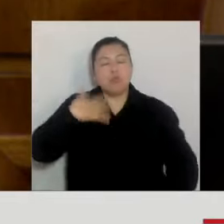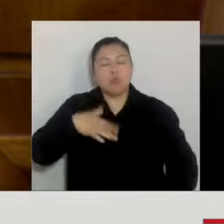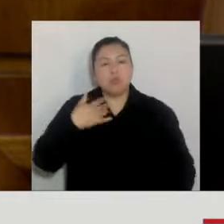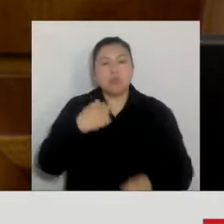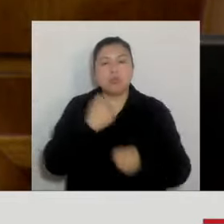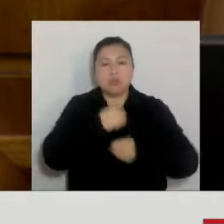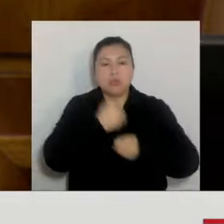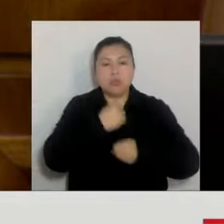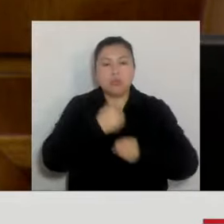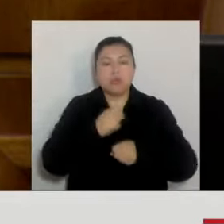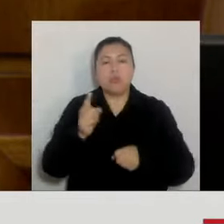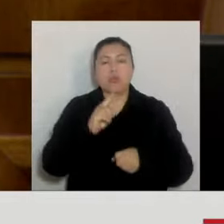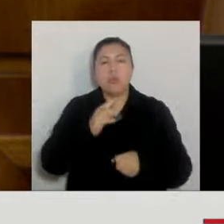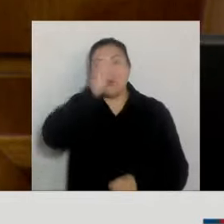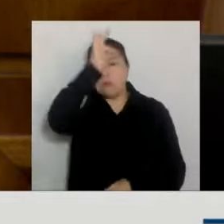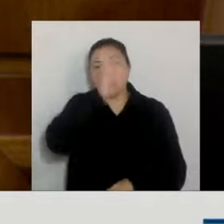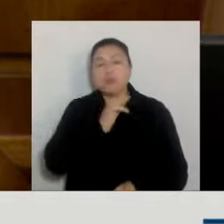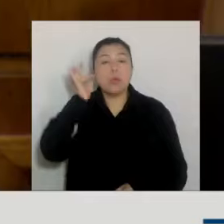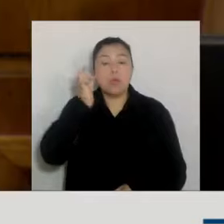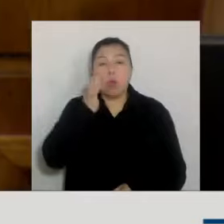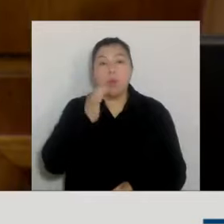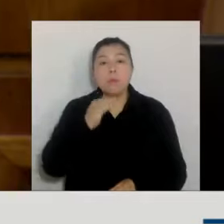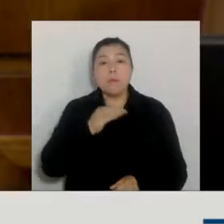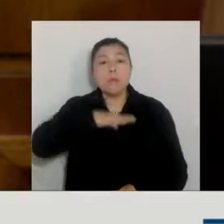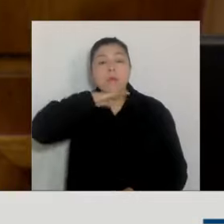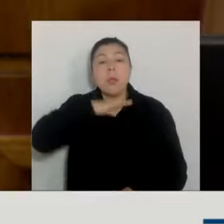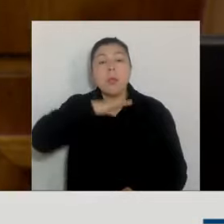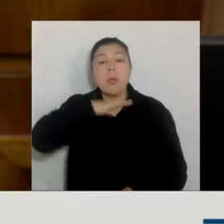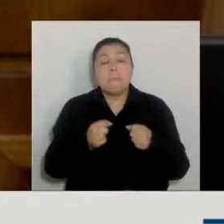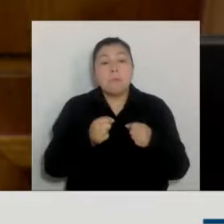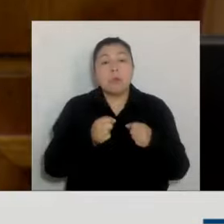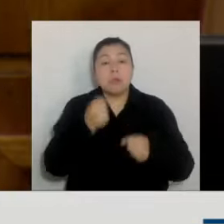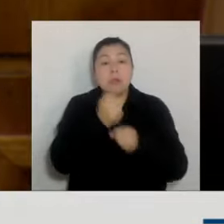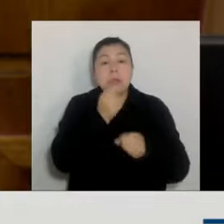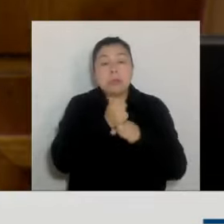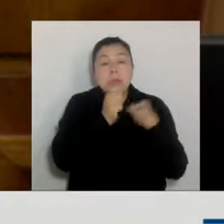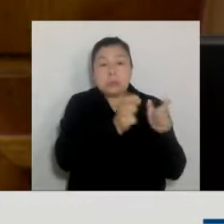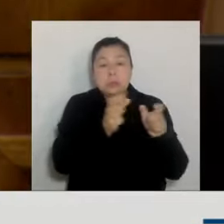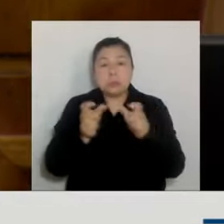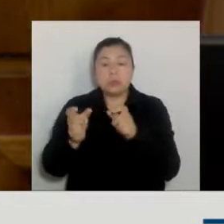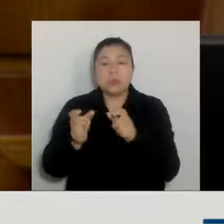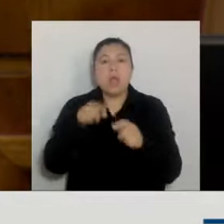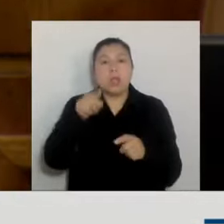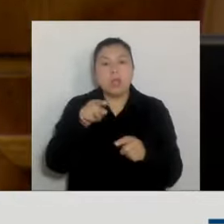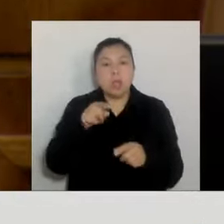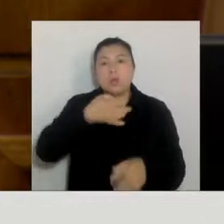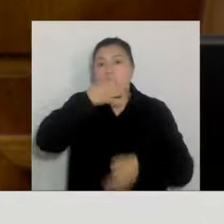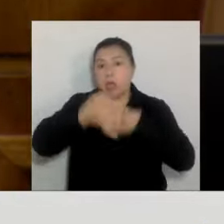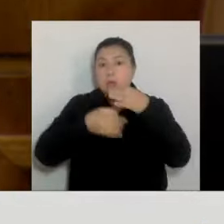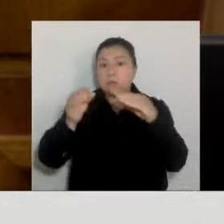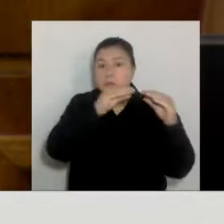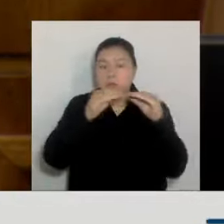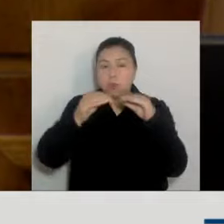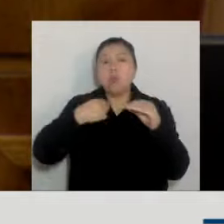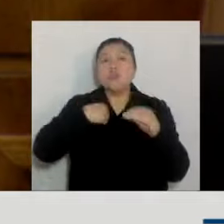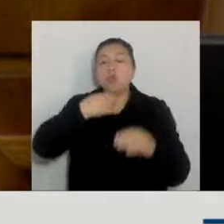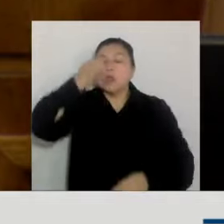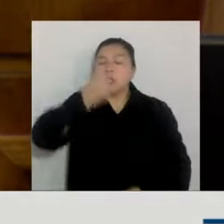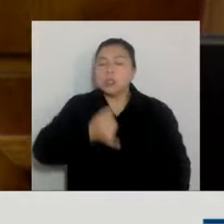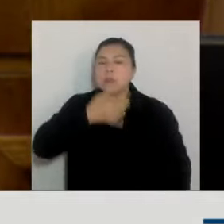es que no hay funcionarios suficientes para poder llevar adelante las labores de fiscalización Y eso hay que ponerlo sobre la mesa yo voy a seguir señalando siempre